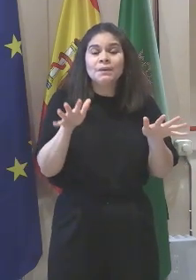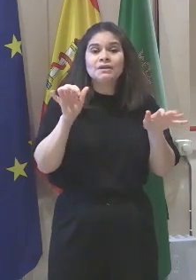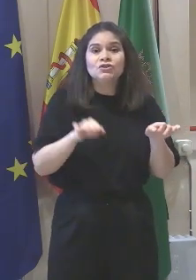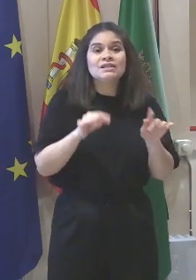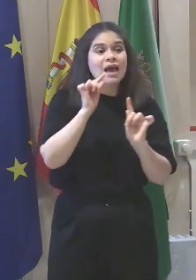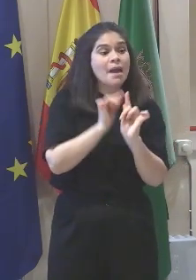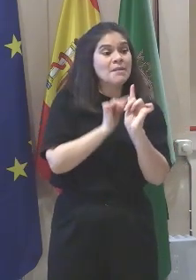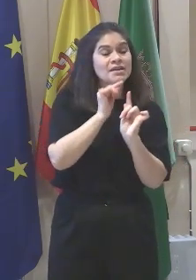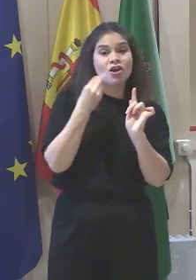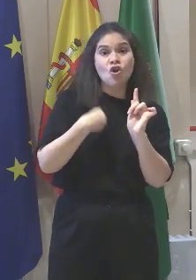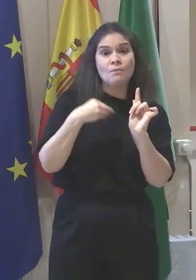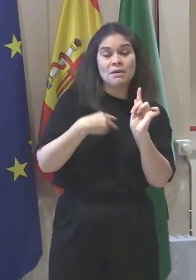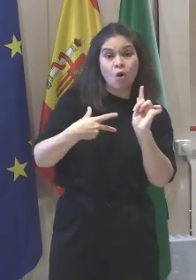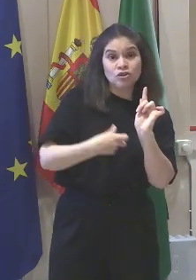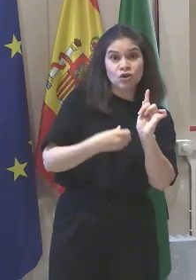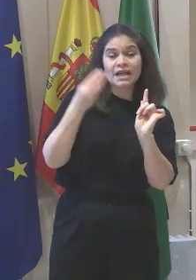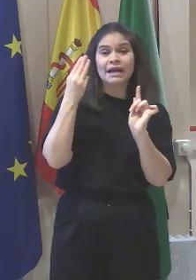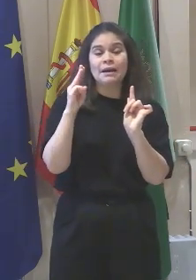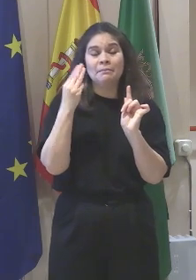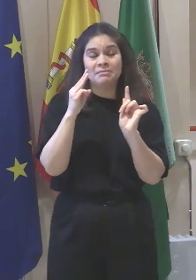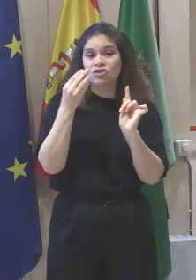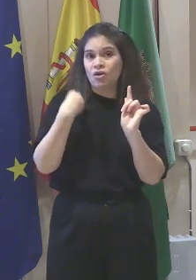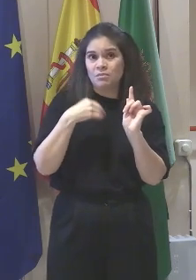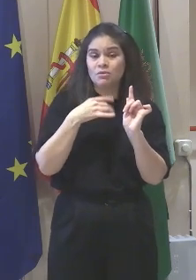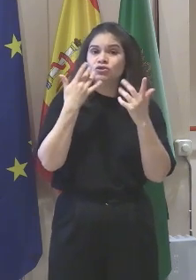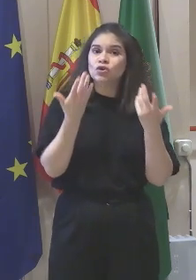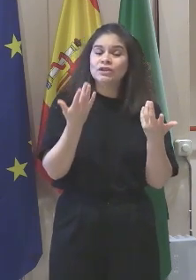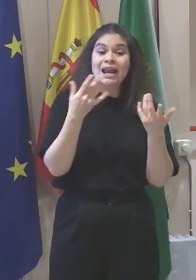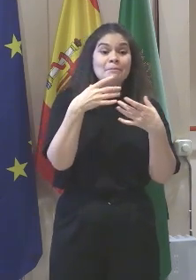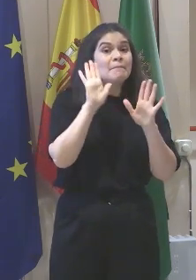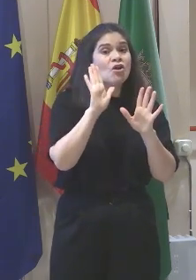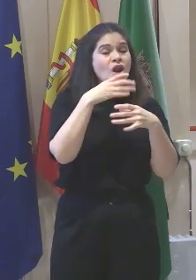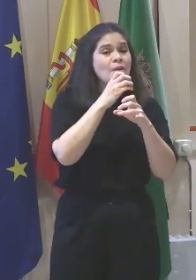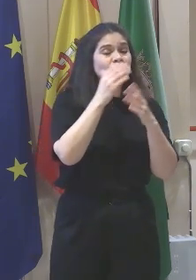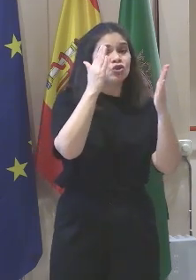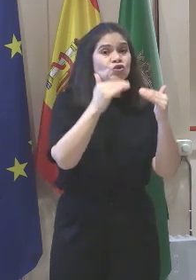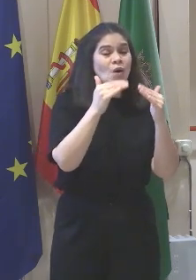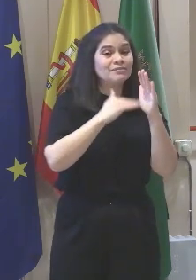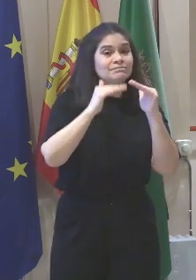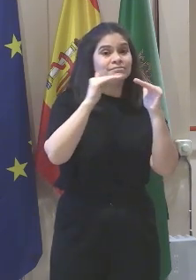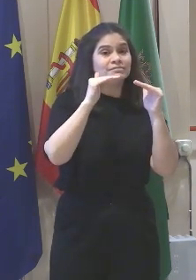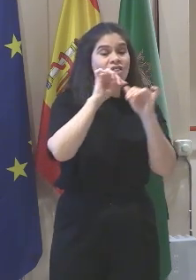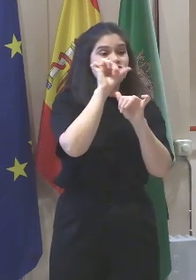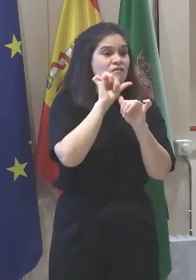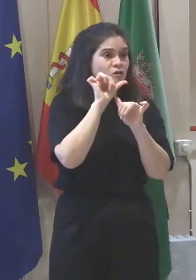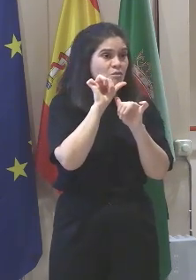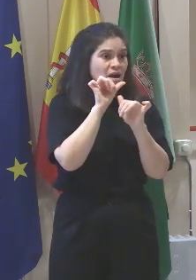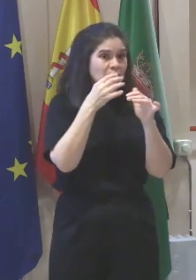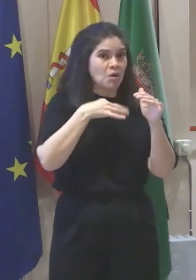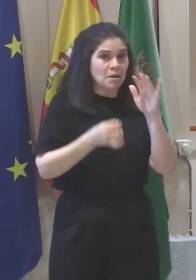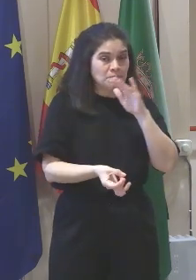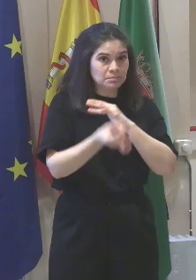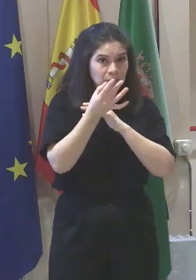medir insulina. No se mide insulina porque no hay laboratorios estandarizados de manera robusta y